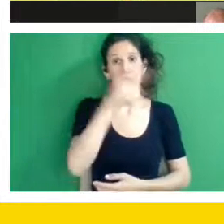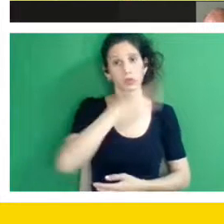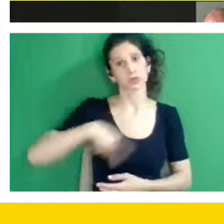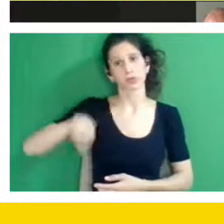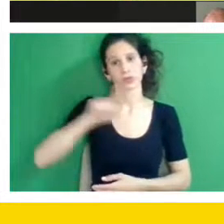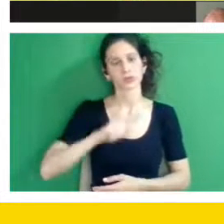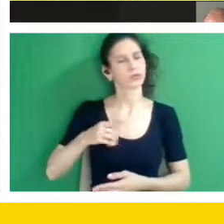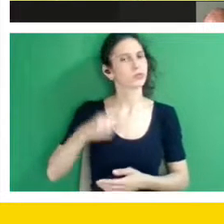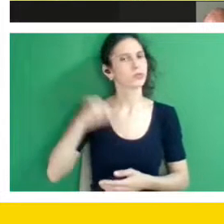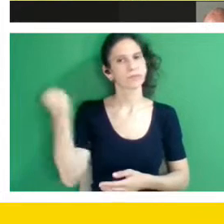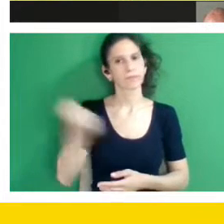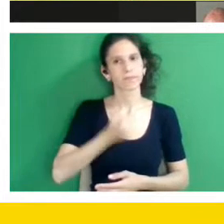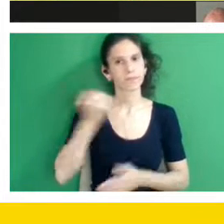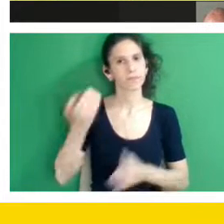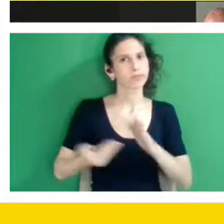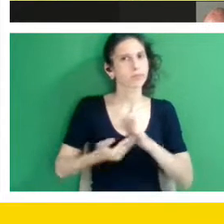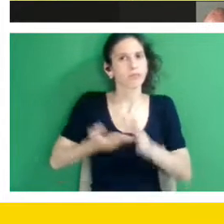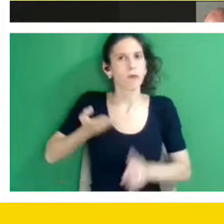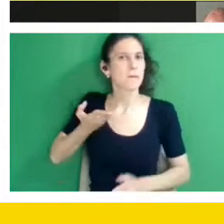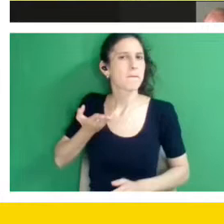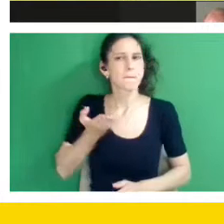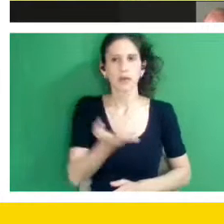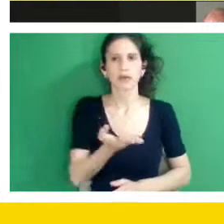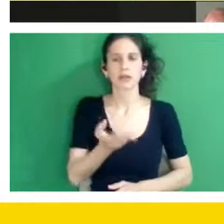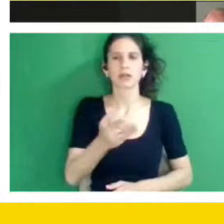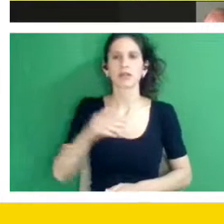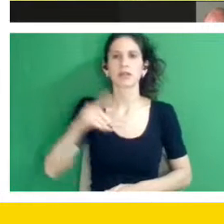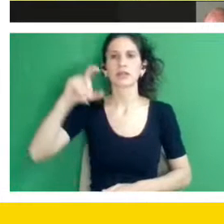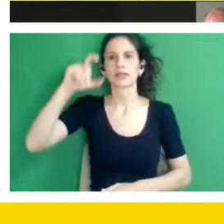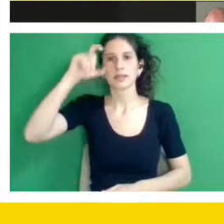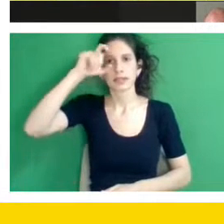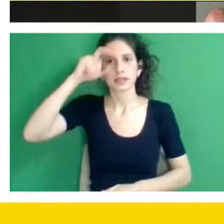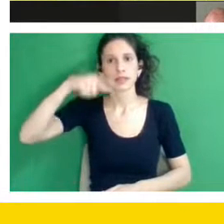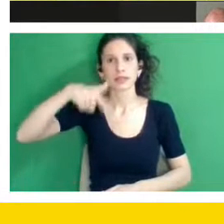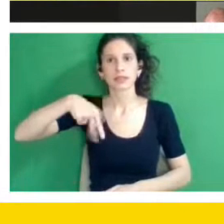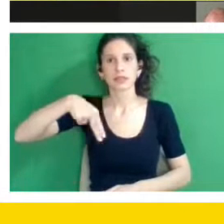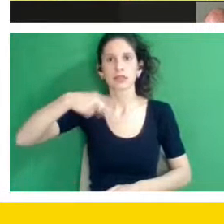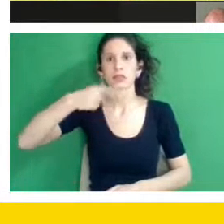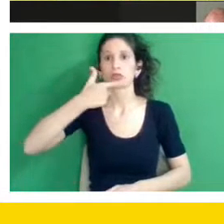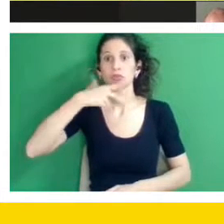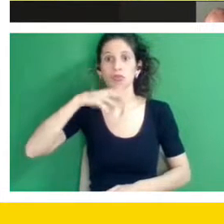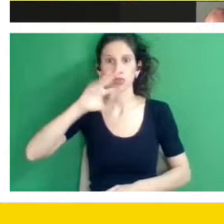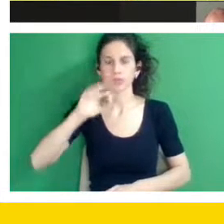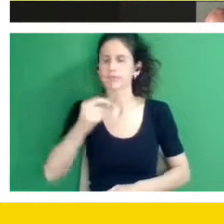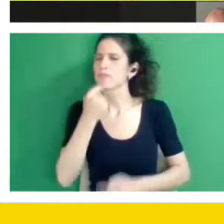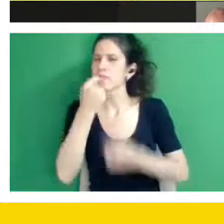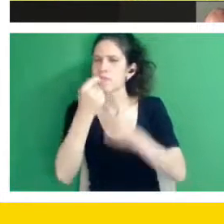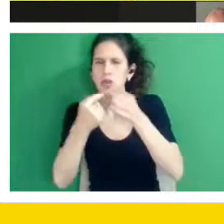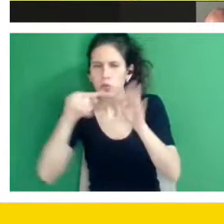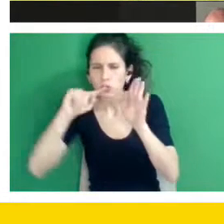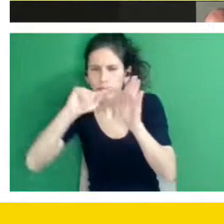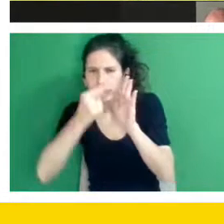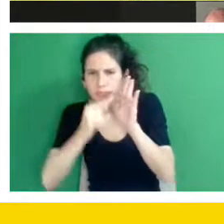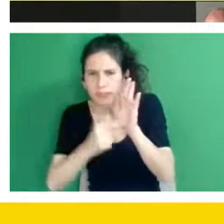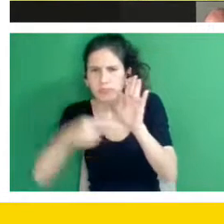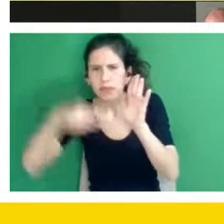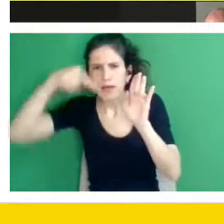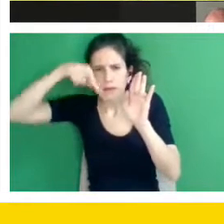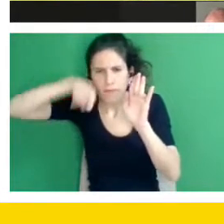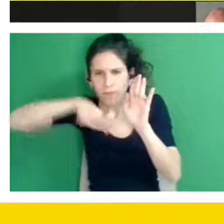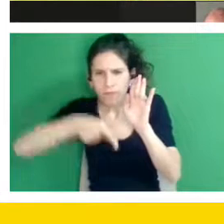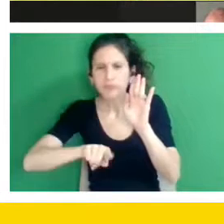sea estructurado con preguntas que permitan conocer la realidad de la discapacidad en el país o realizar un censo continuo